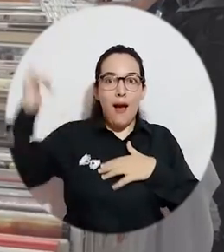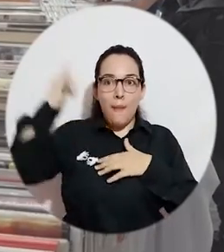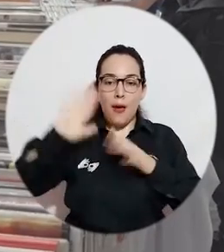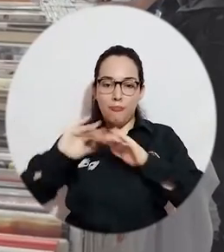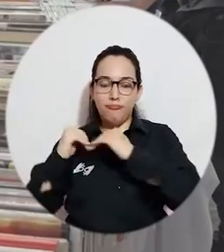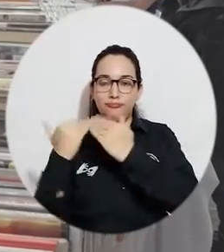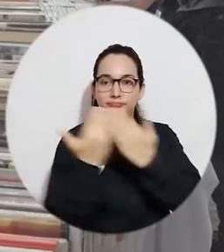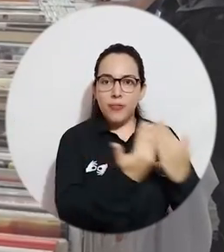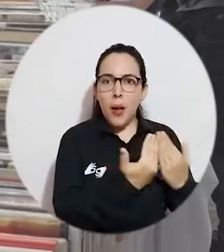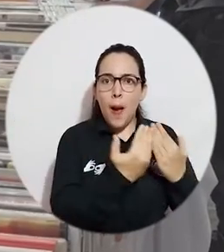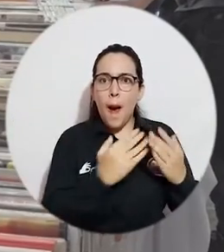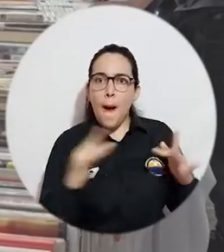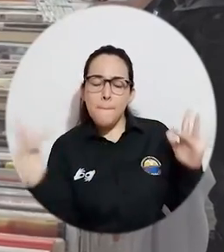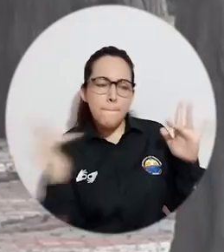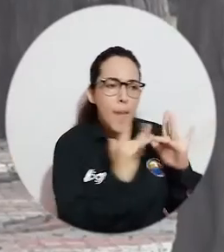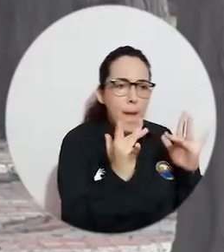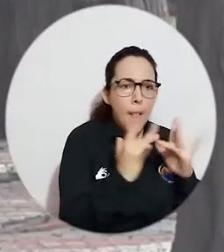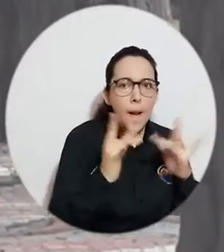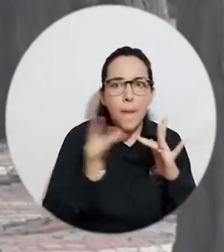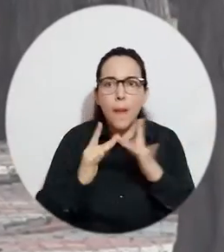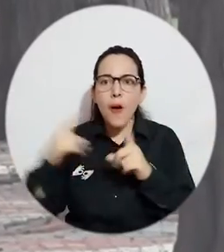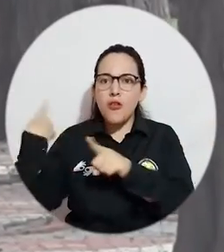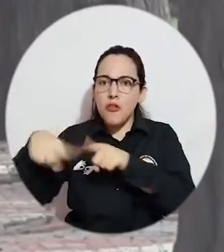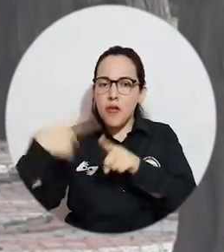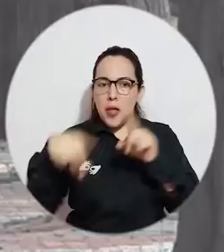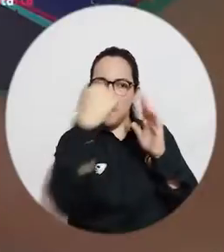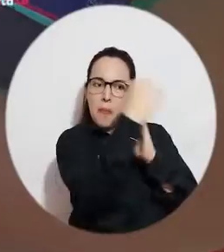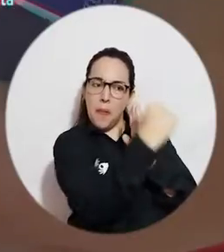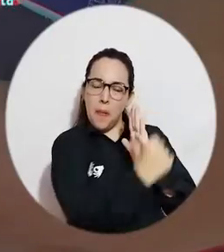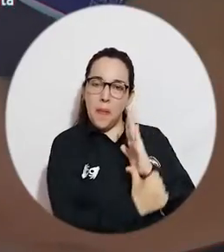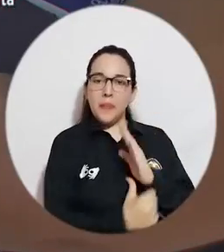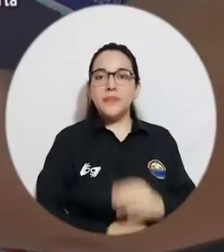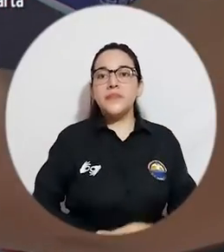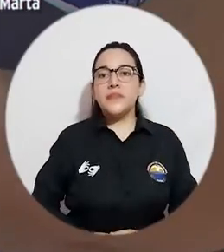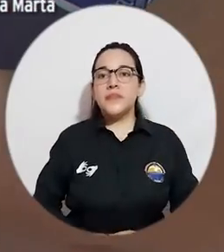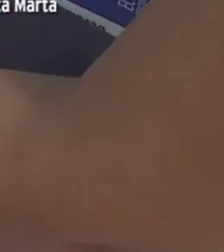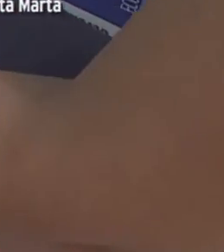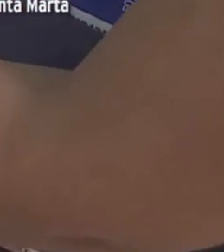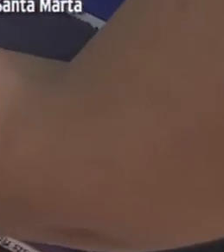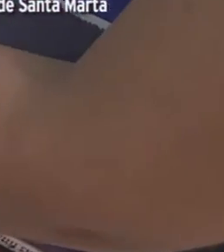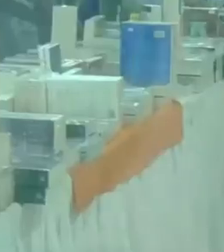la literatura que se conectaron para participar de la variada programación.